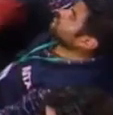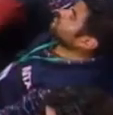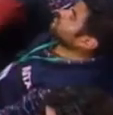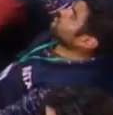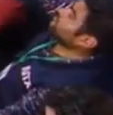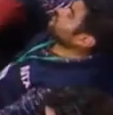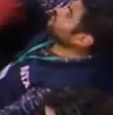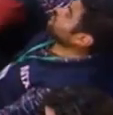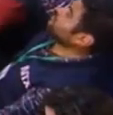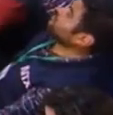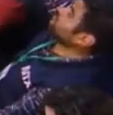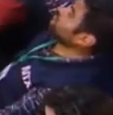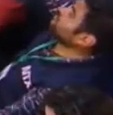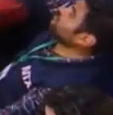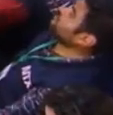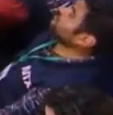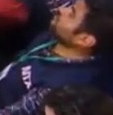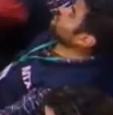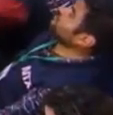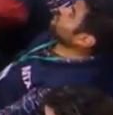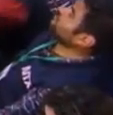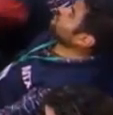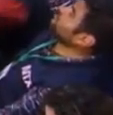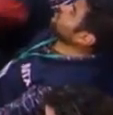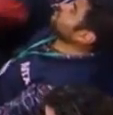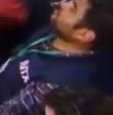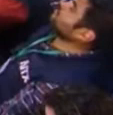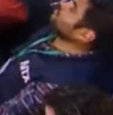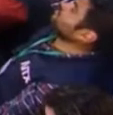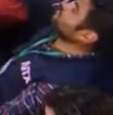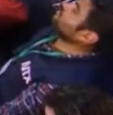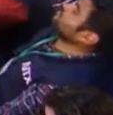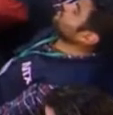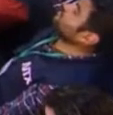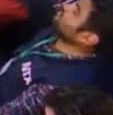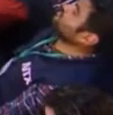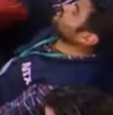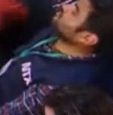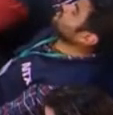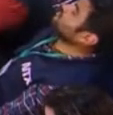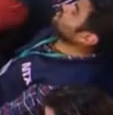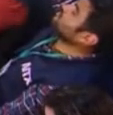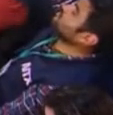país. Estoy absolutamente seguro, porque hay bastantes